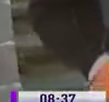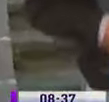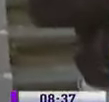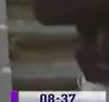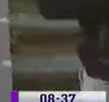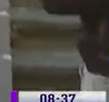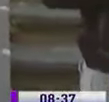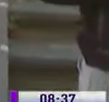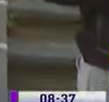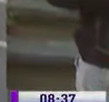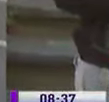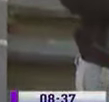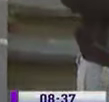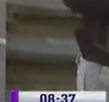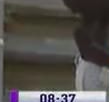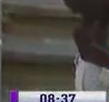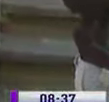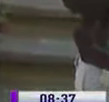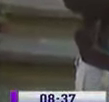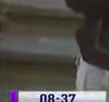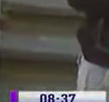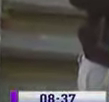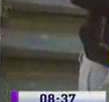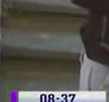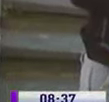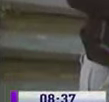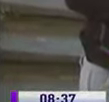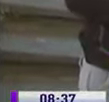no tienes